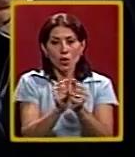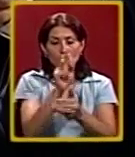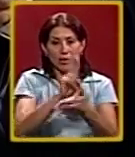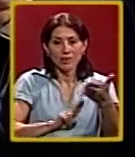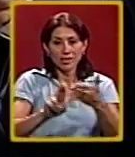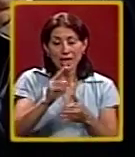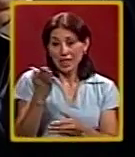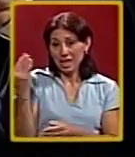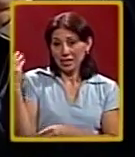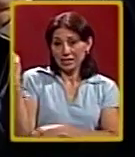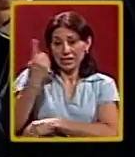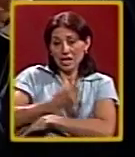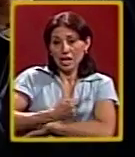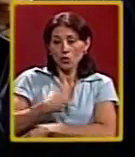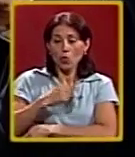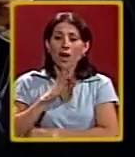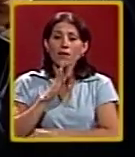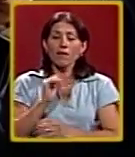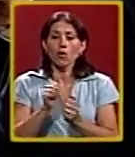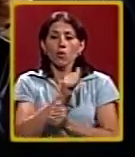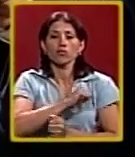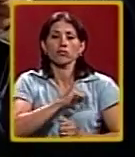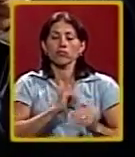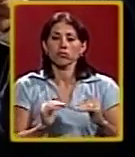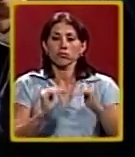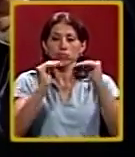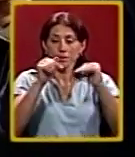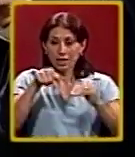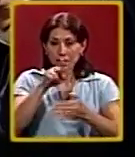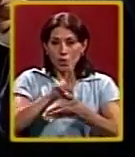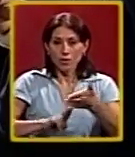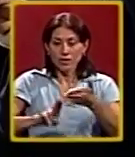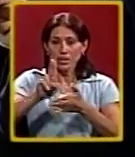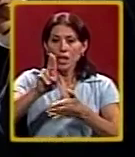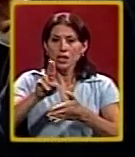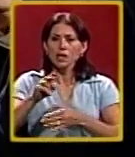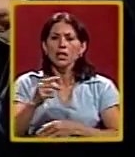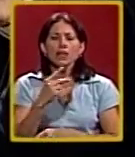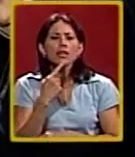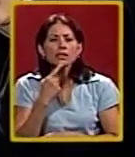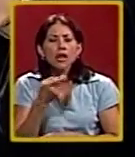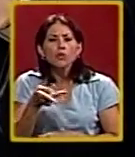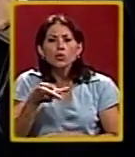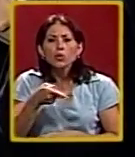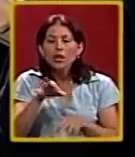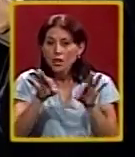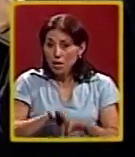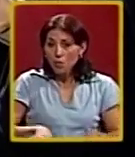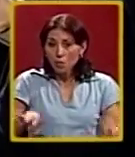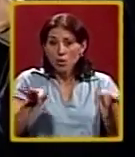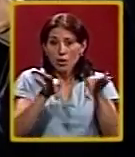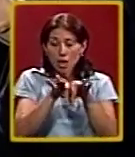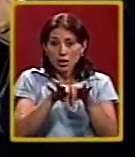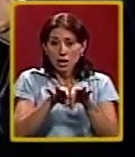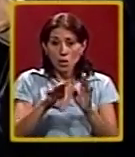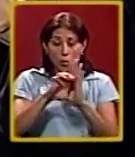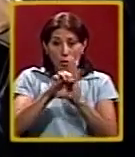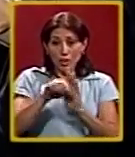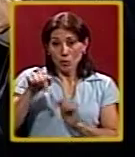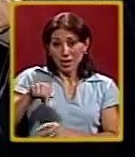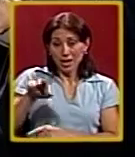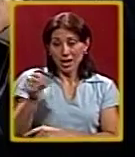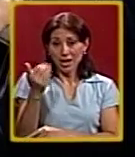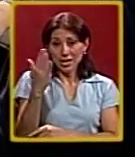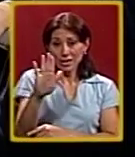de qué importante es que podamos abrirnos a que los muchachos, así como aquí en Canal 15 trabajan en sus horas